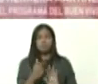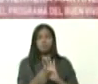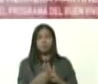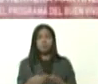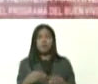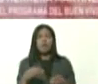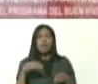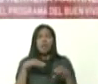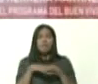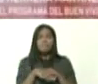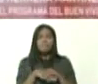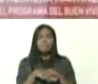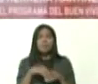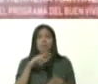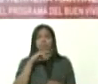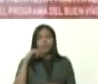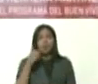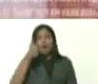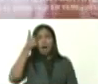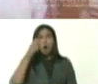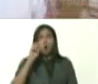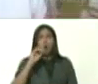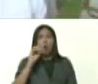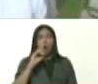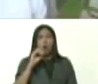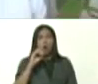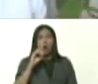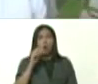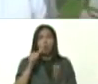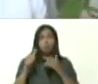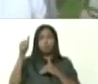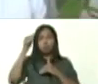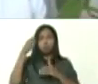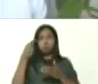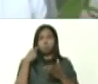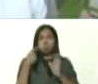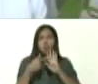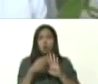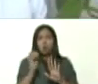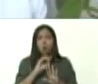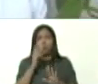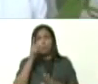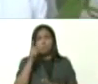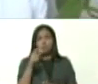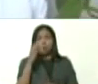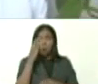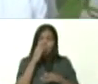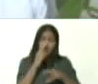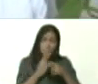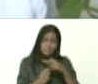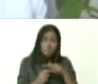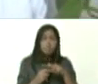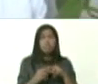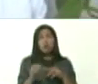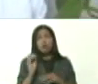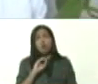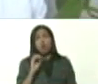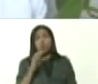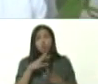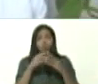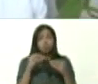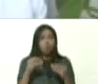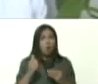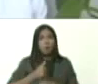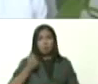diabético, y pudo haber sido un paciente con recursos económicos altos, pudo haber sido el más humilde de los pacientes, y todos tuvieron